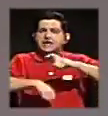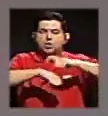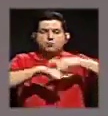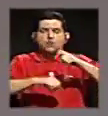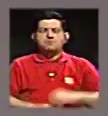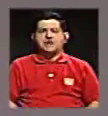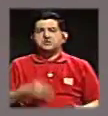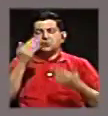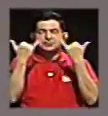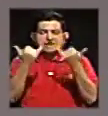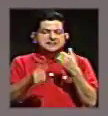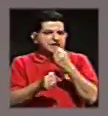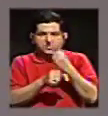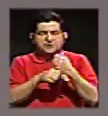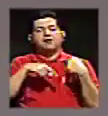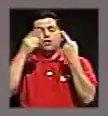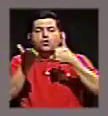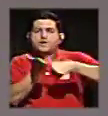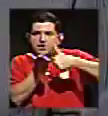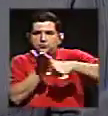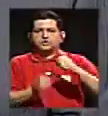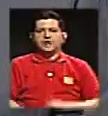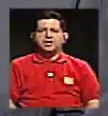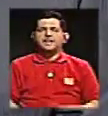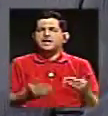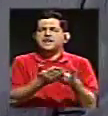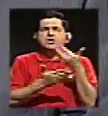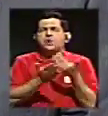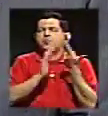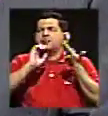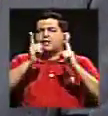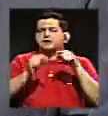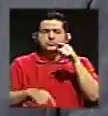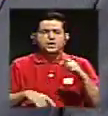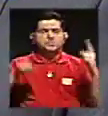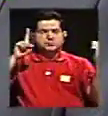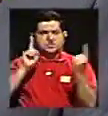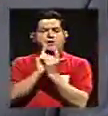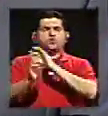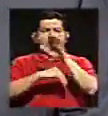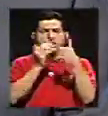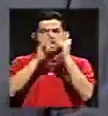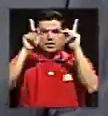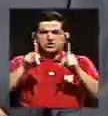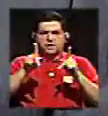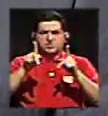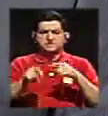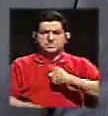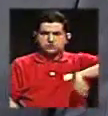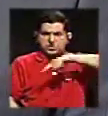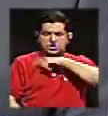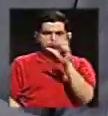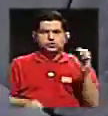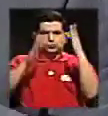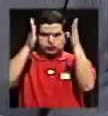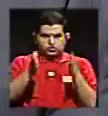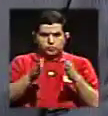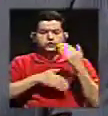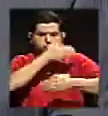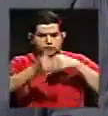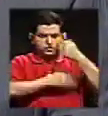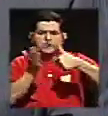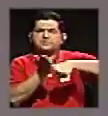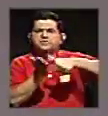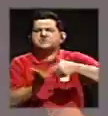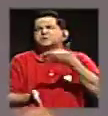del día que estoy un poco desahogado para votar con Qué novedades se va a encontrar usted y todos los costarricenses todos nosotros en en este proceso